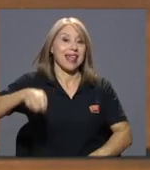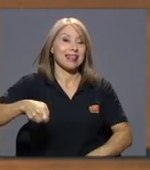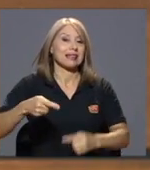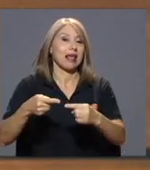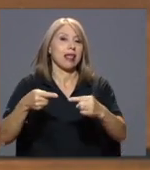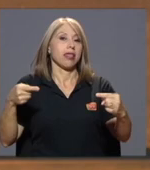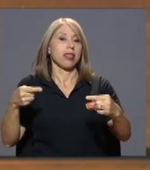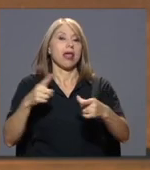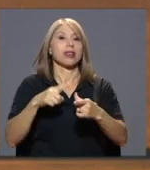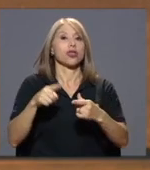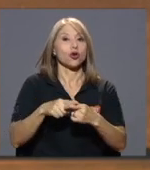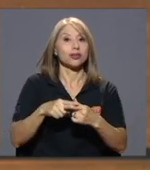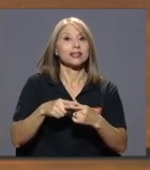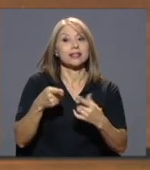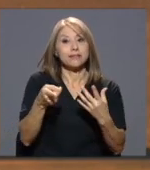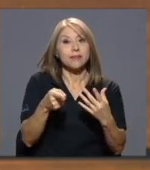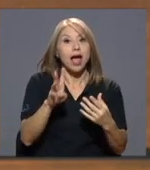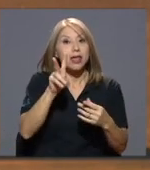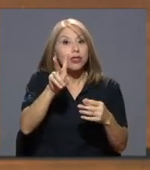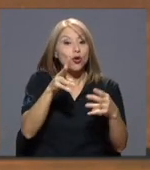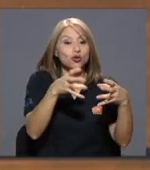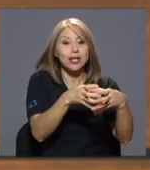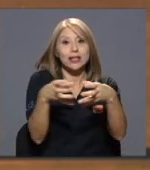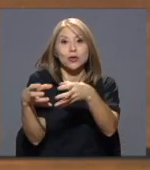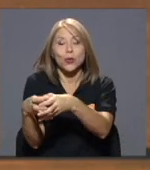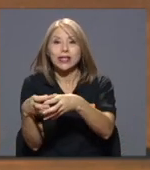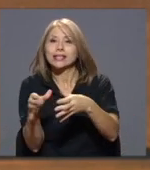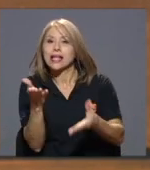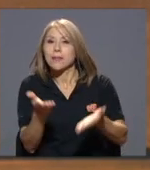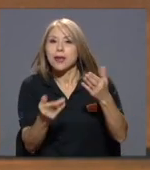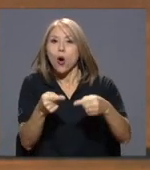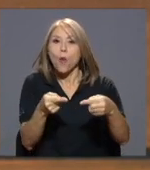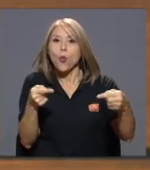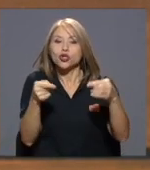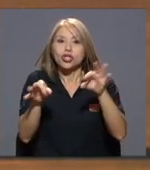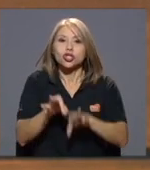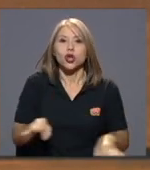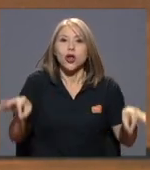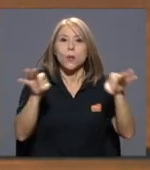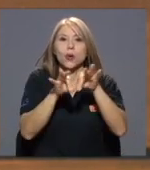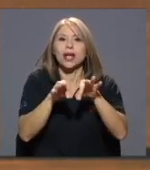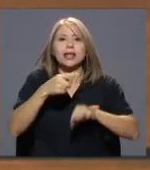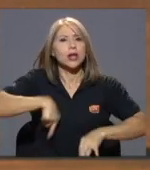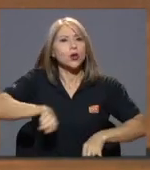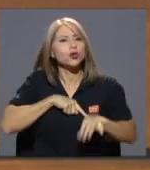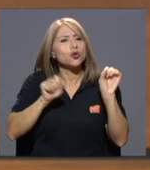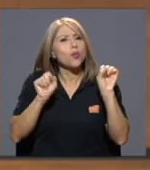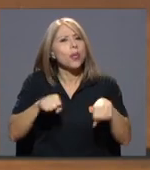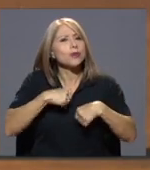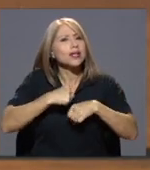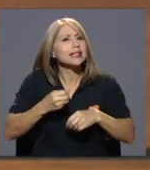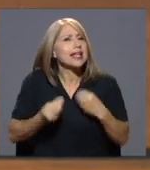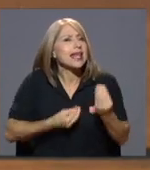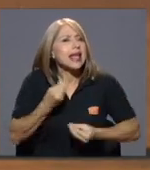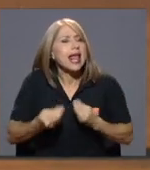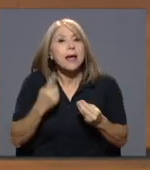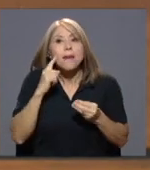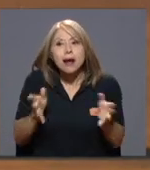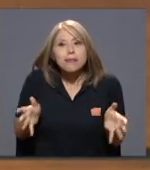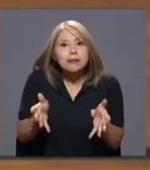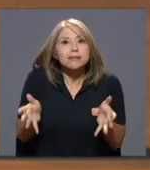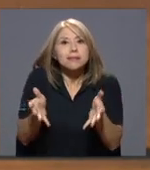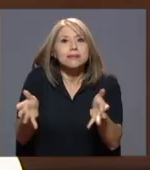preocupaciones como muy grandes y dos sectores que tendrían como una oposición importante. ¿Qué podemos hacer para lograr ese lobby fundamental desde